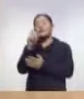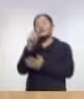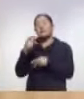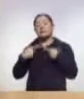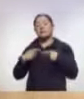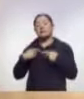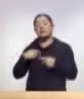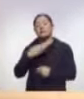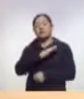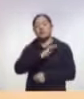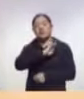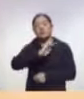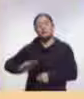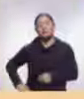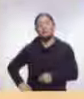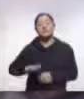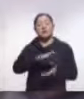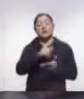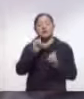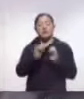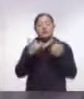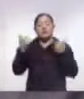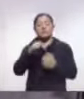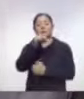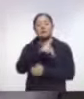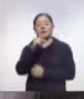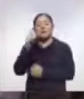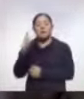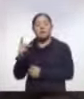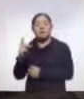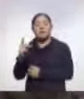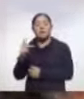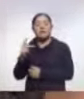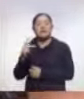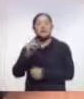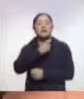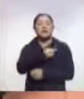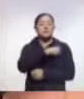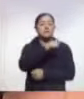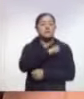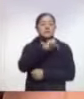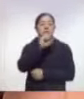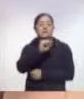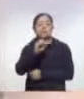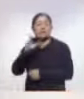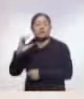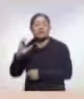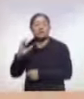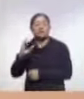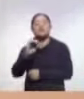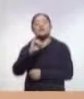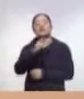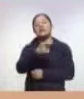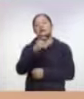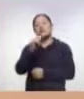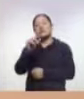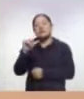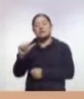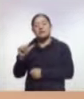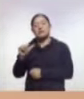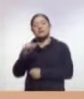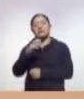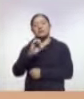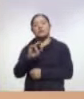municipios de Calpulalpan, Coapiaxtla, Nanaca Milpa, Españita, Sanctorum, Guayotlipan e Ixtacuíxtla. Hemos